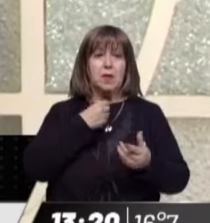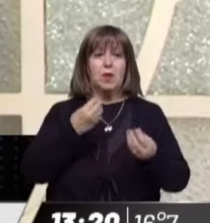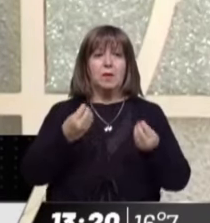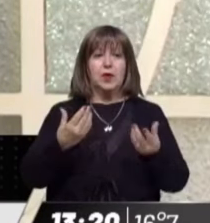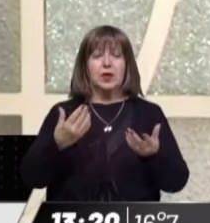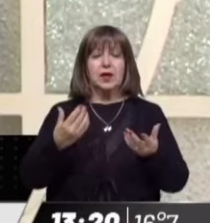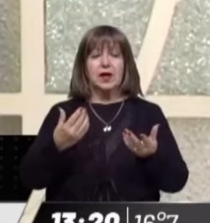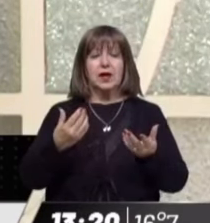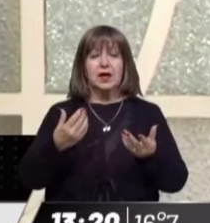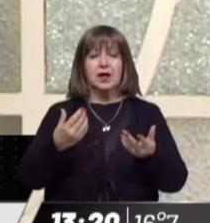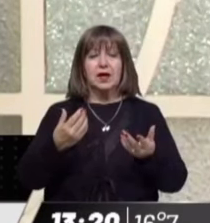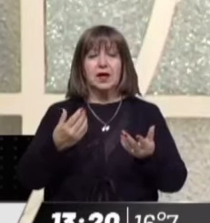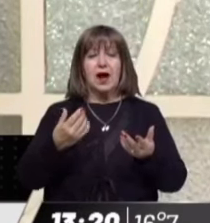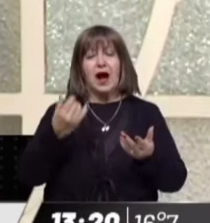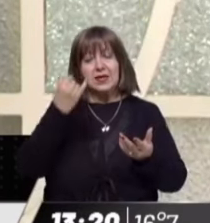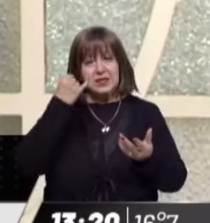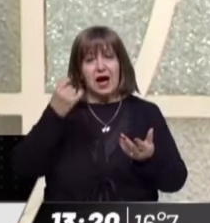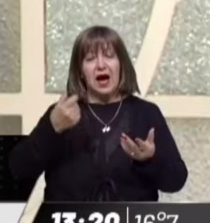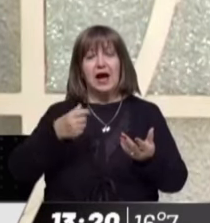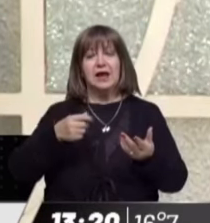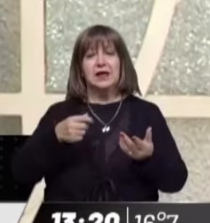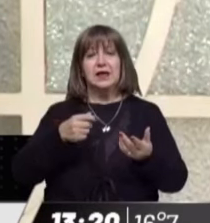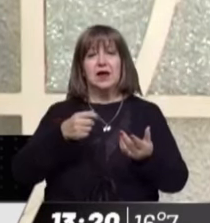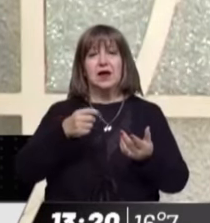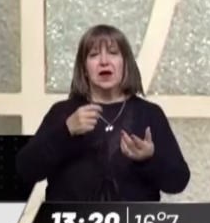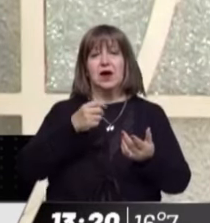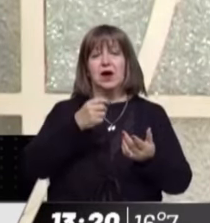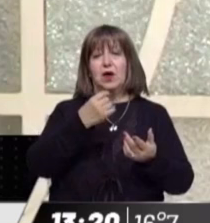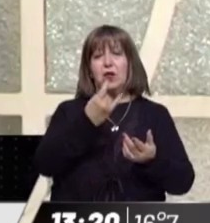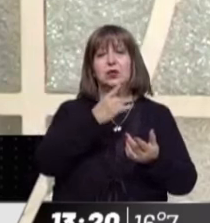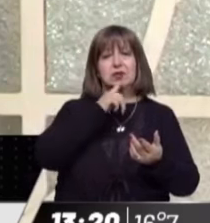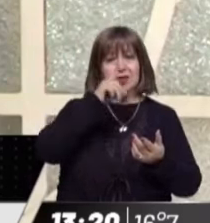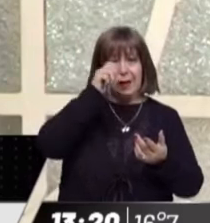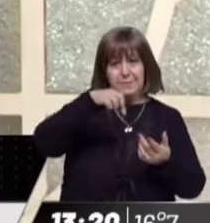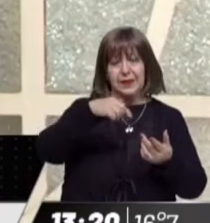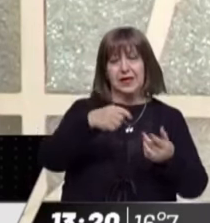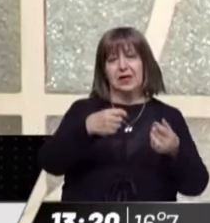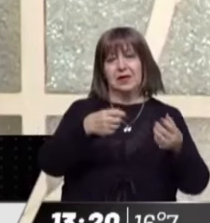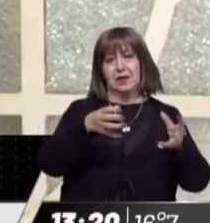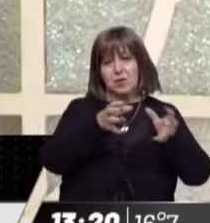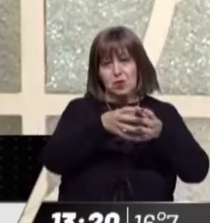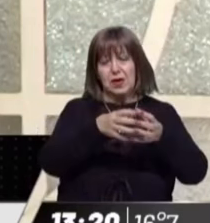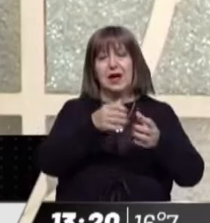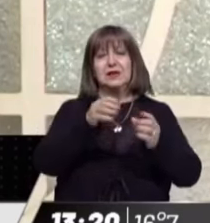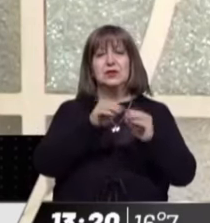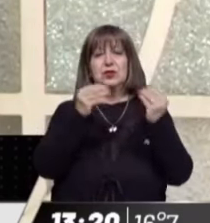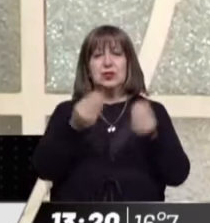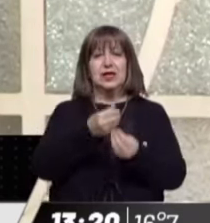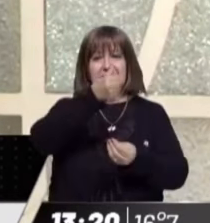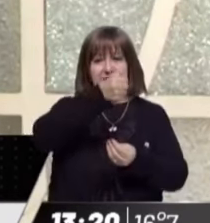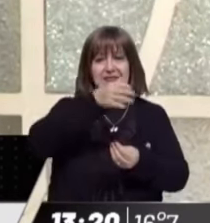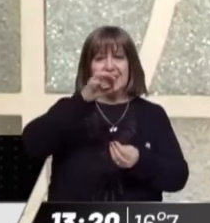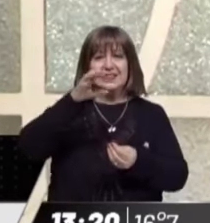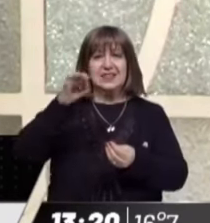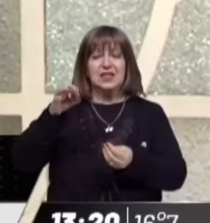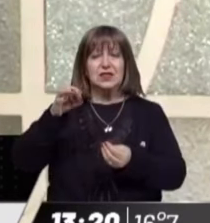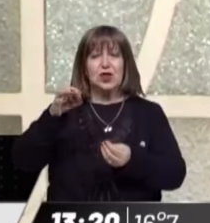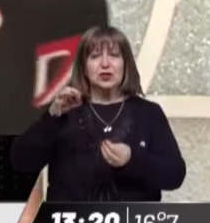nosotros, como bien vos decías, tenemos desde la UTEP, que es un conjunto de organizaciones, 600 merenderos en toda la